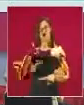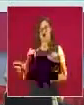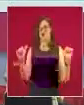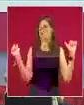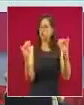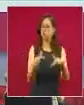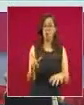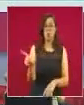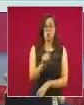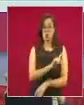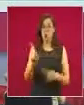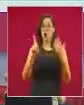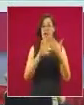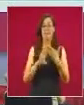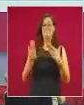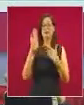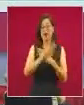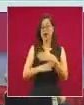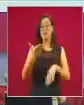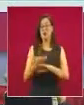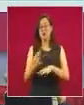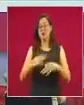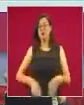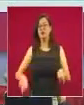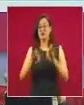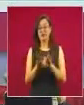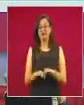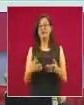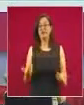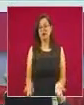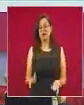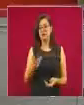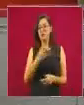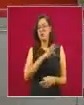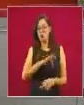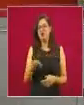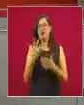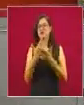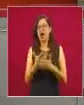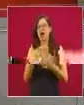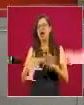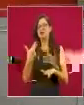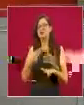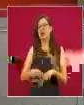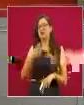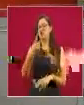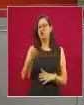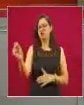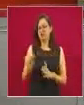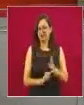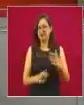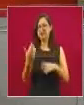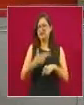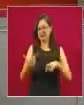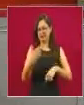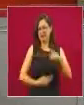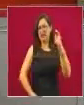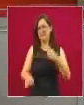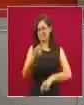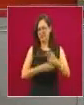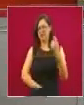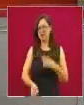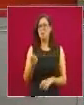de personal. Es importante que la gente sepa que tiene dos meses para llevar a cabo su trámite, y vamos a